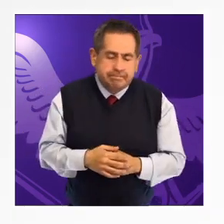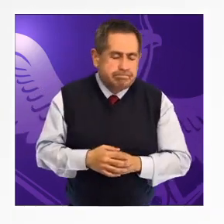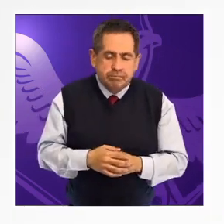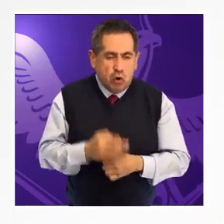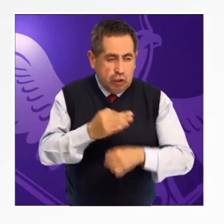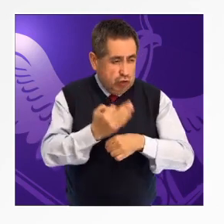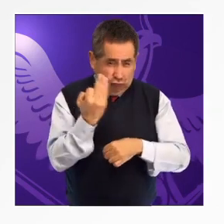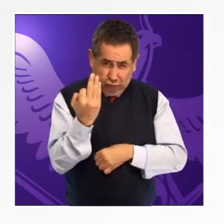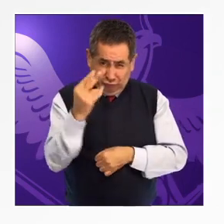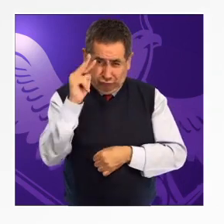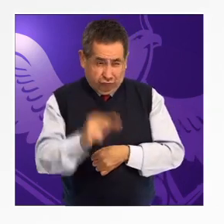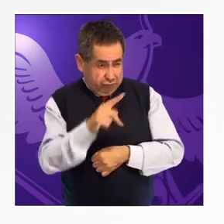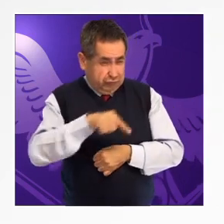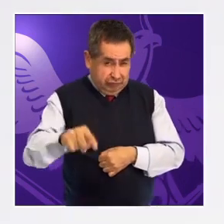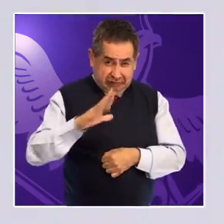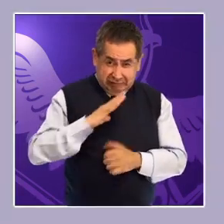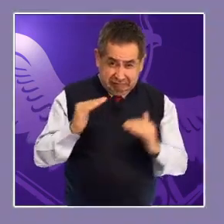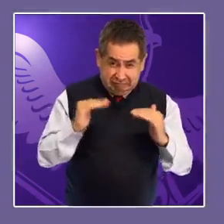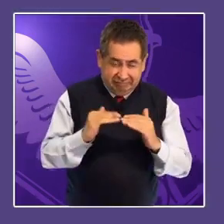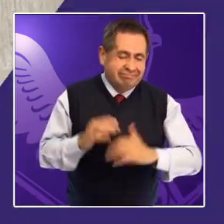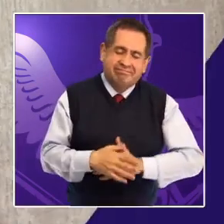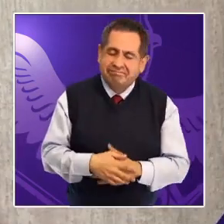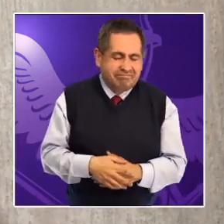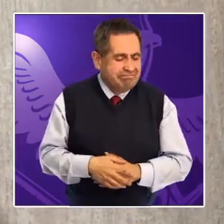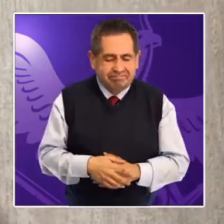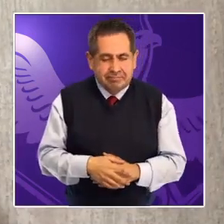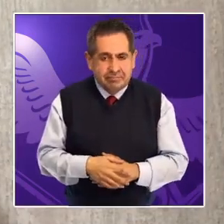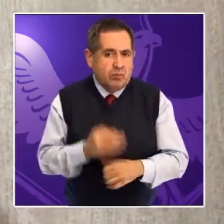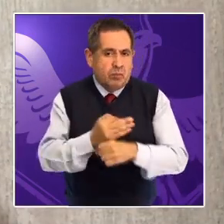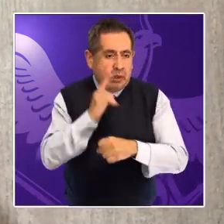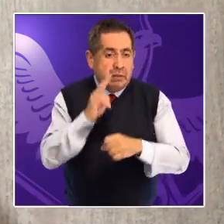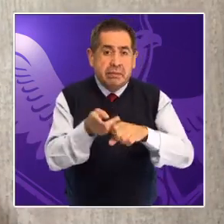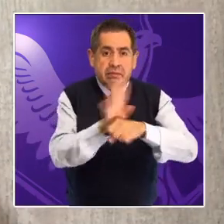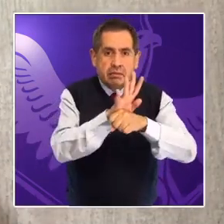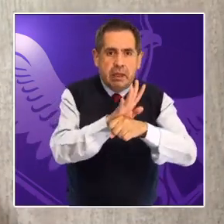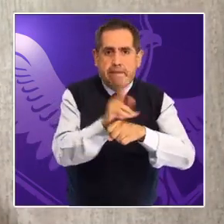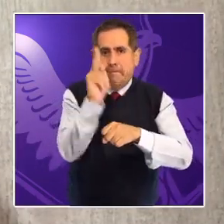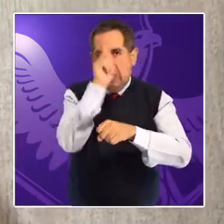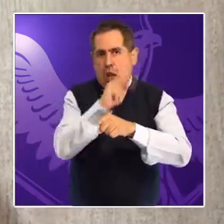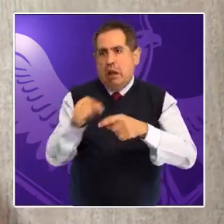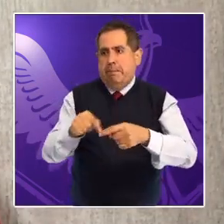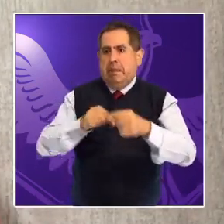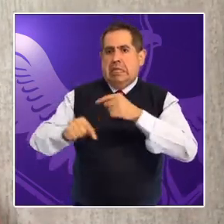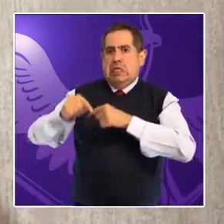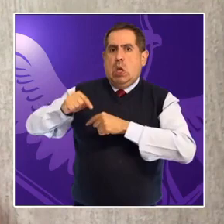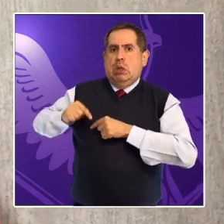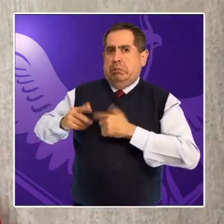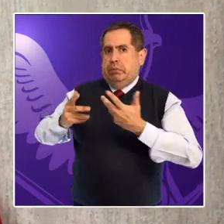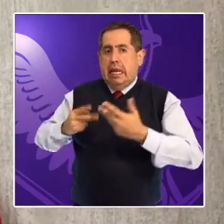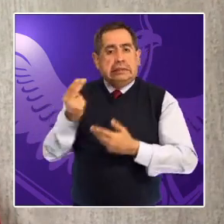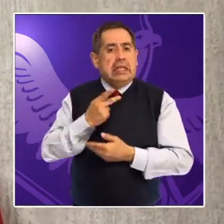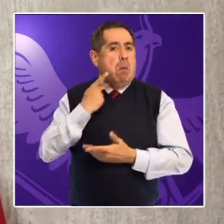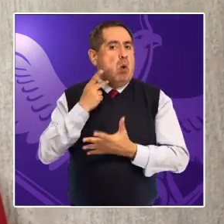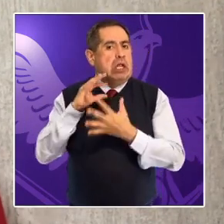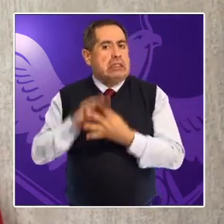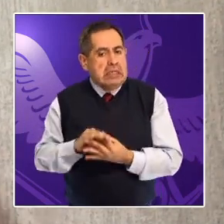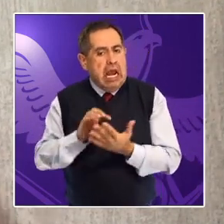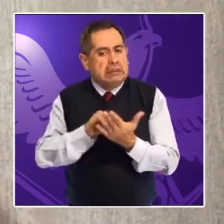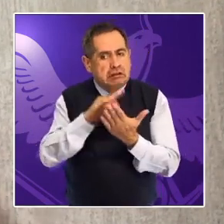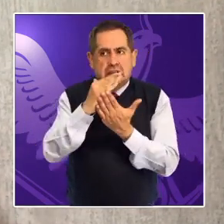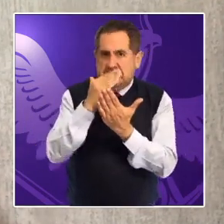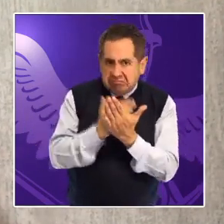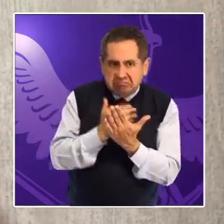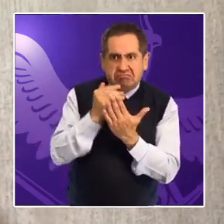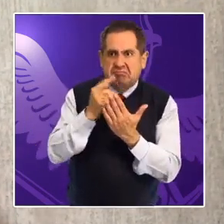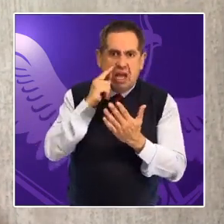realidad. En medio de esta pandemia hemos visto incluso retrocesos, que se necesitan trazar políticas públicas para cambiar esta